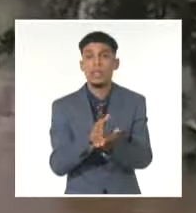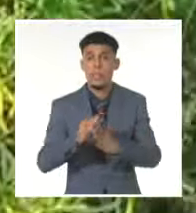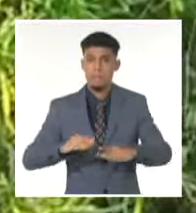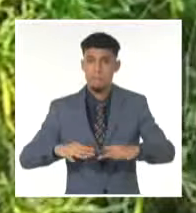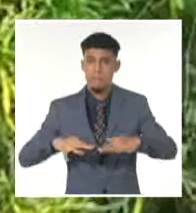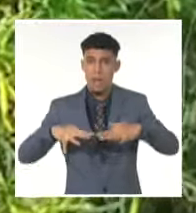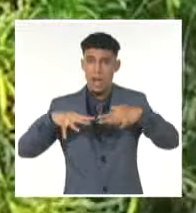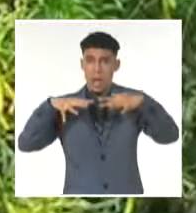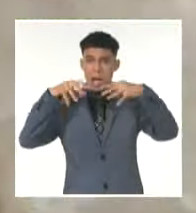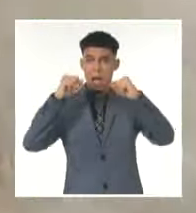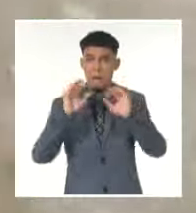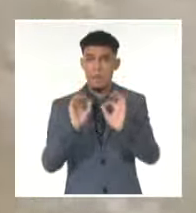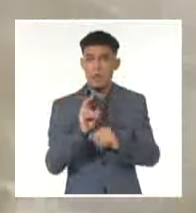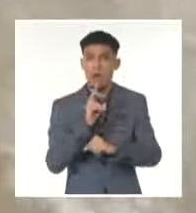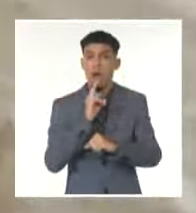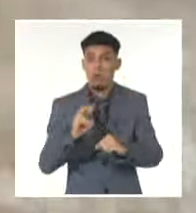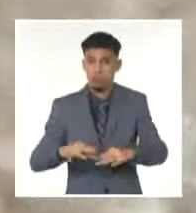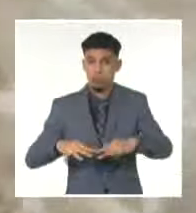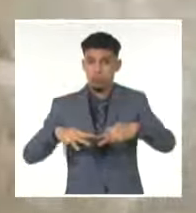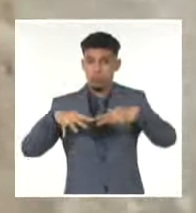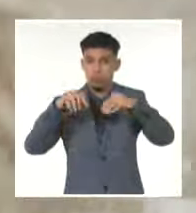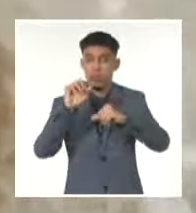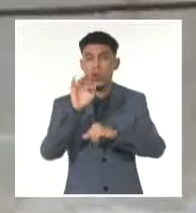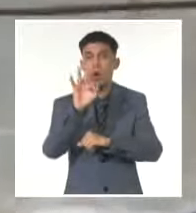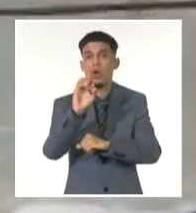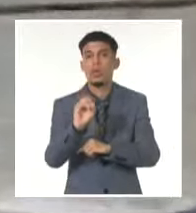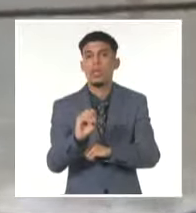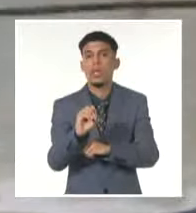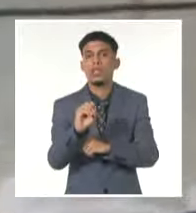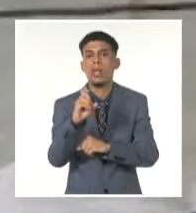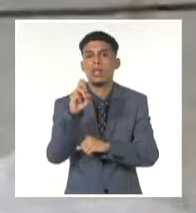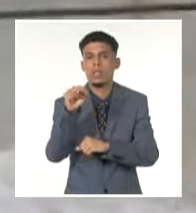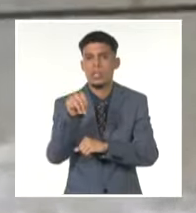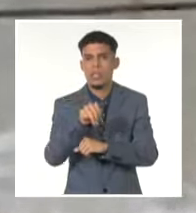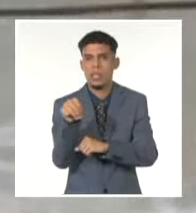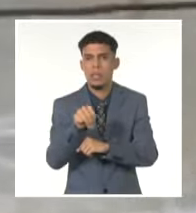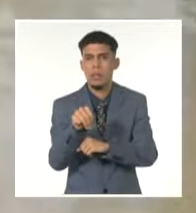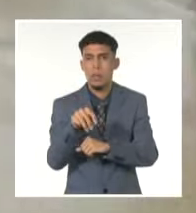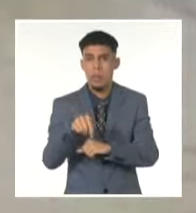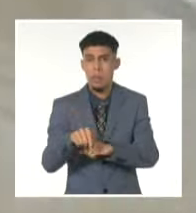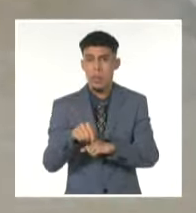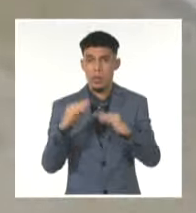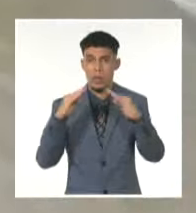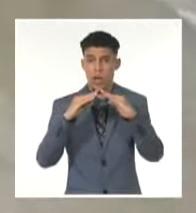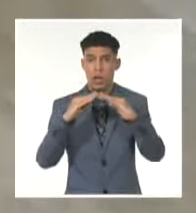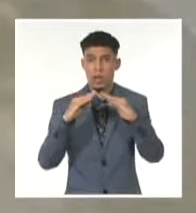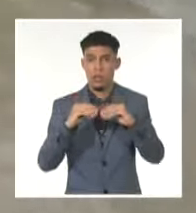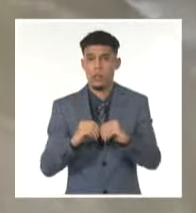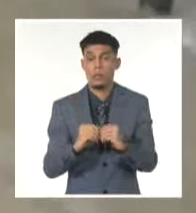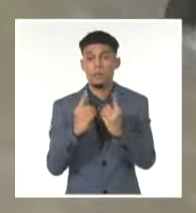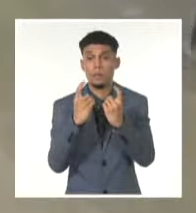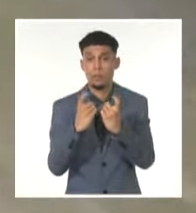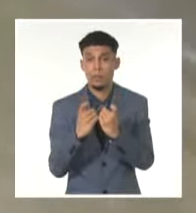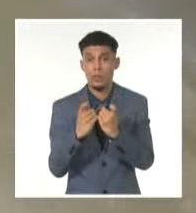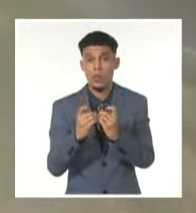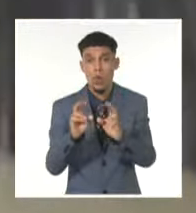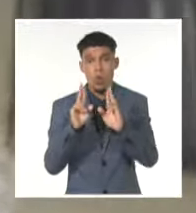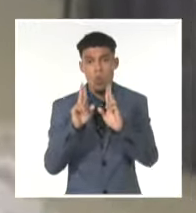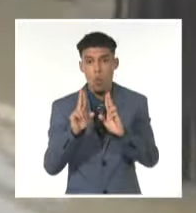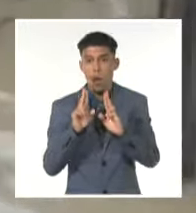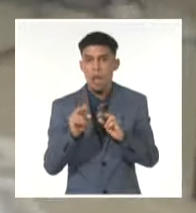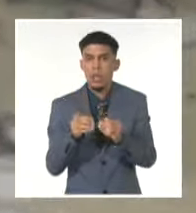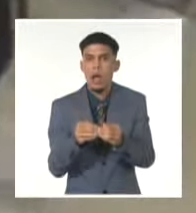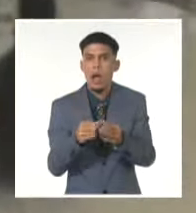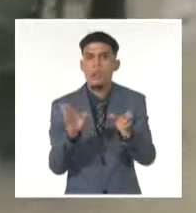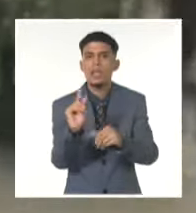del nivel de las aguas por encima de los 80 centímetros sobre el piso de las viviendas, por lo que fue necesario abrir el tibaracón del río